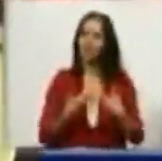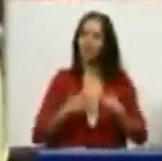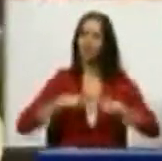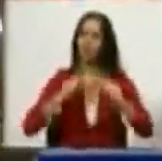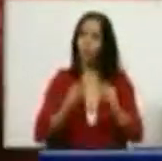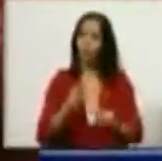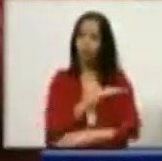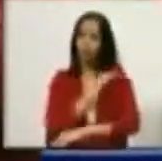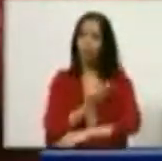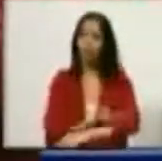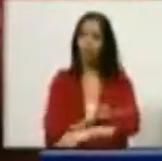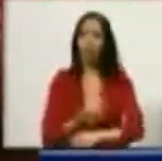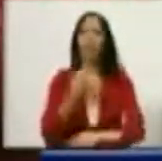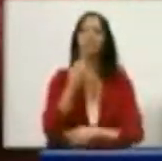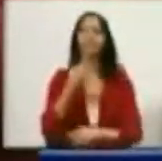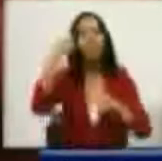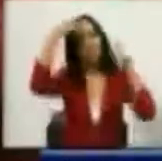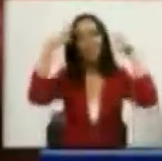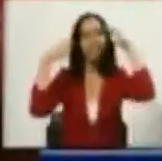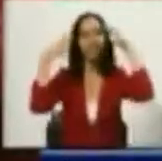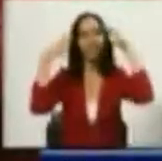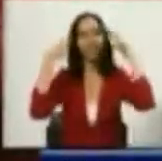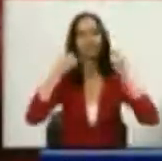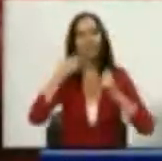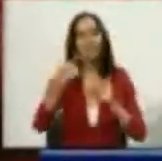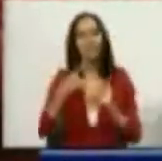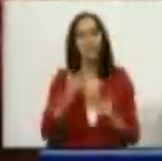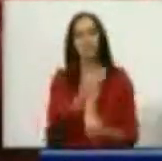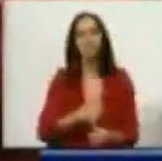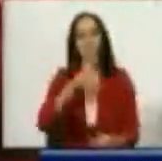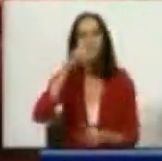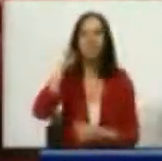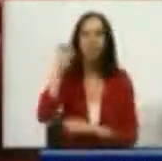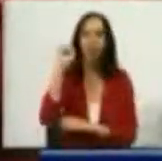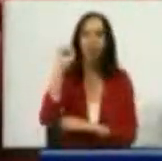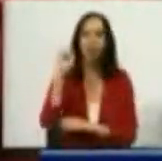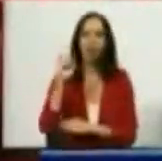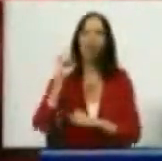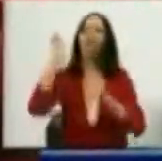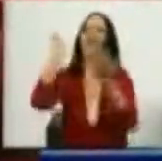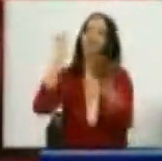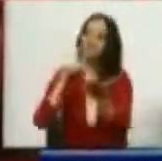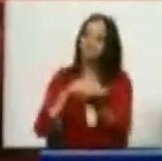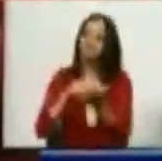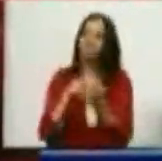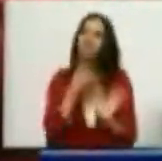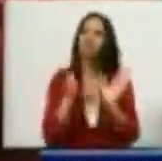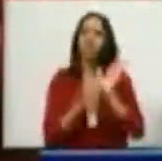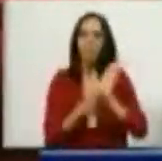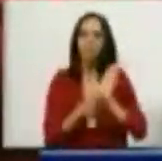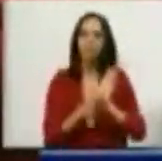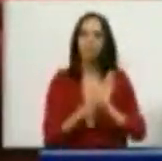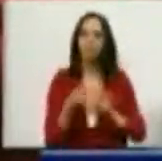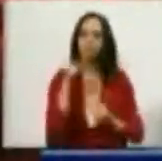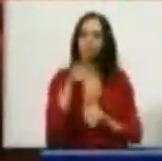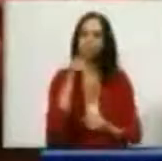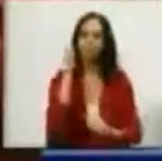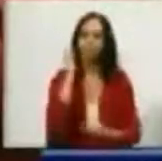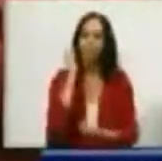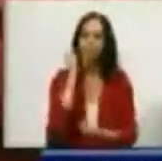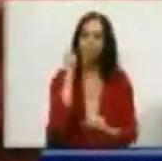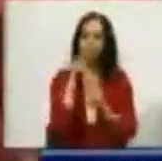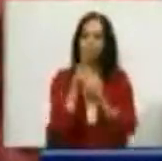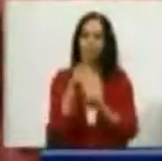fuerza para decirle a Chávez y decirle al presidente Nicolás estamos cumpliendo con una de sus tareas que nos encomendó